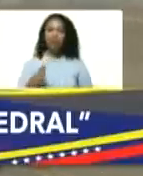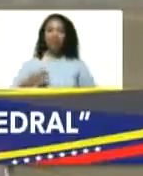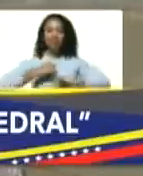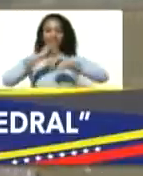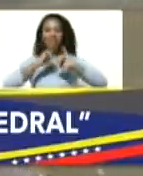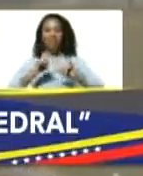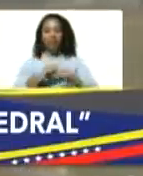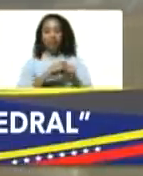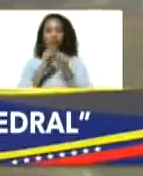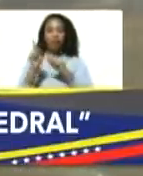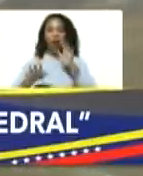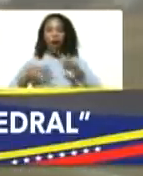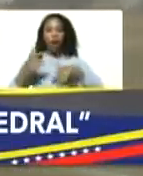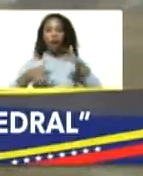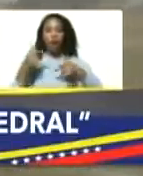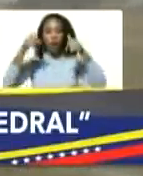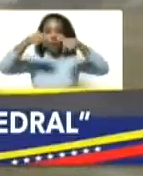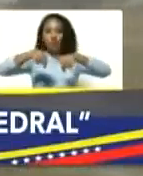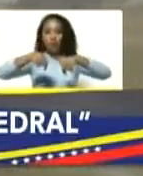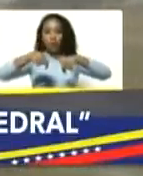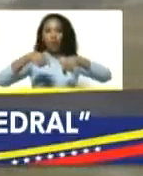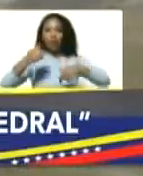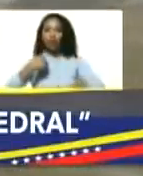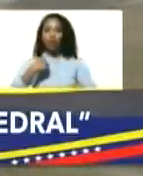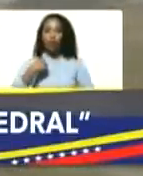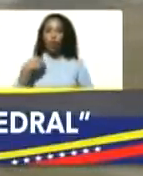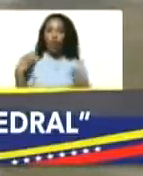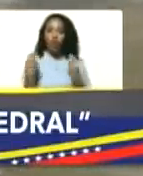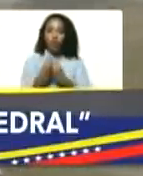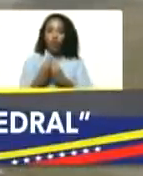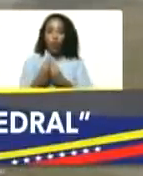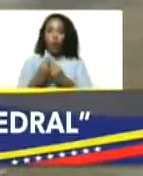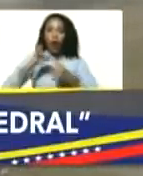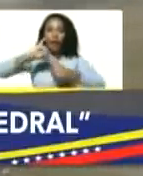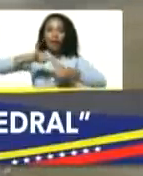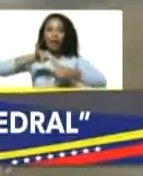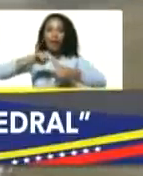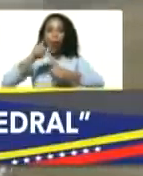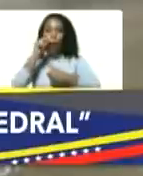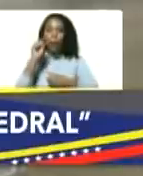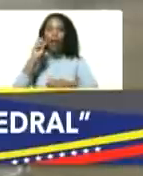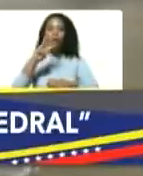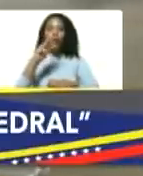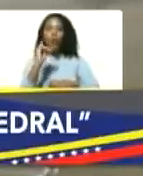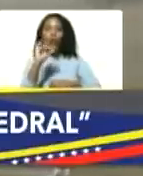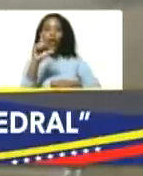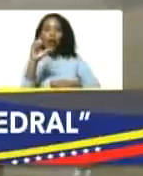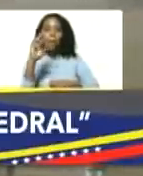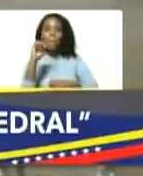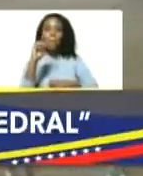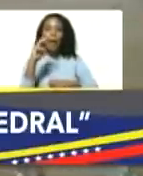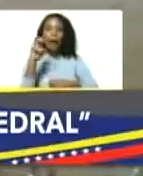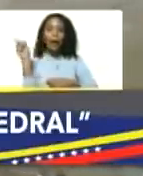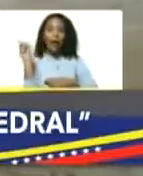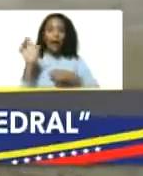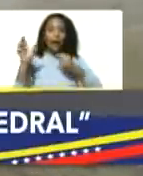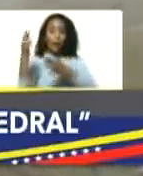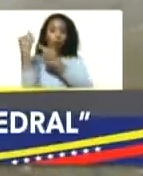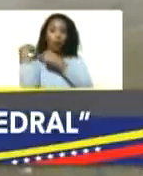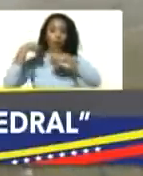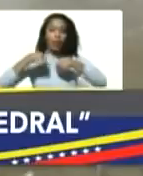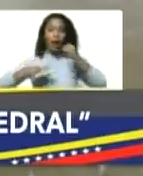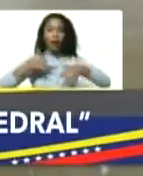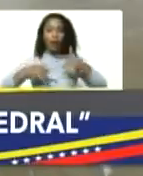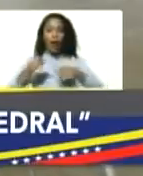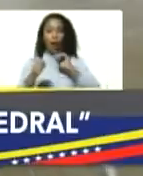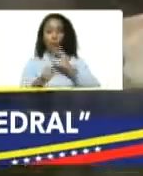por esta actividad de hoy estoy con el ingeniero wilmer rodríguez responsable de este acto quien le voy a dar